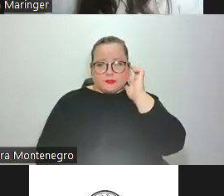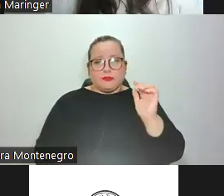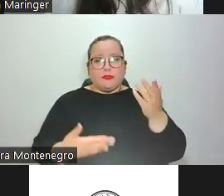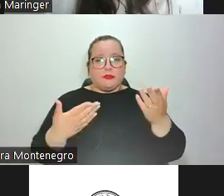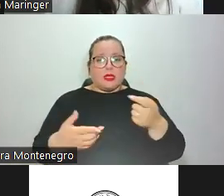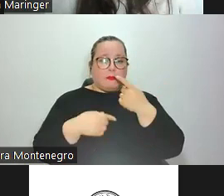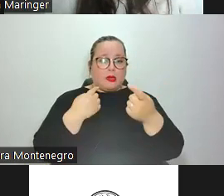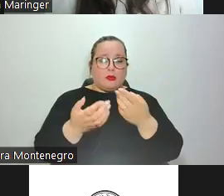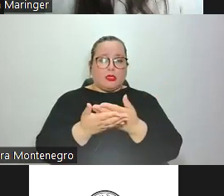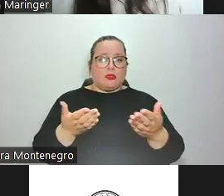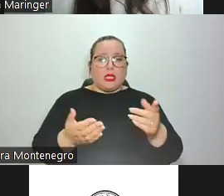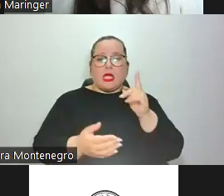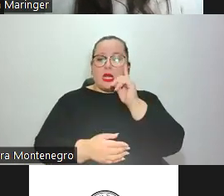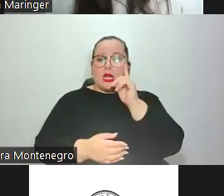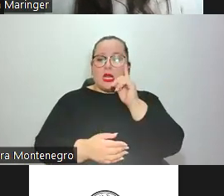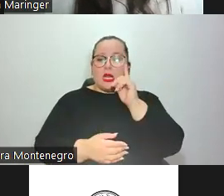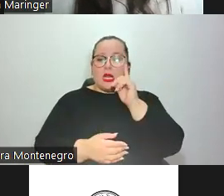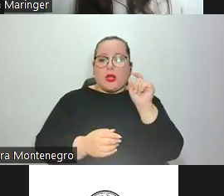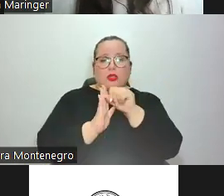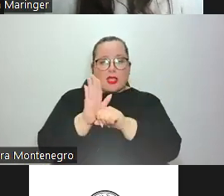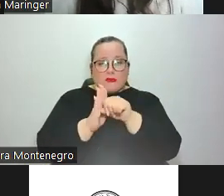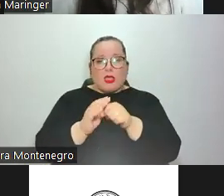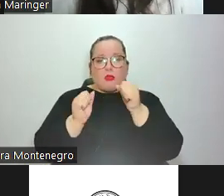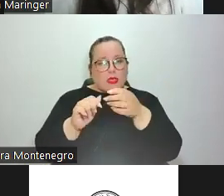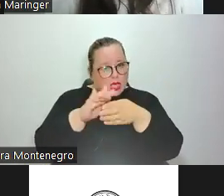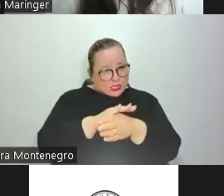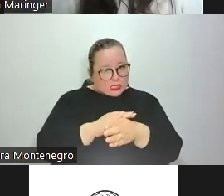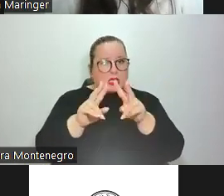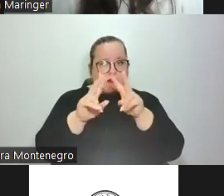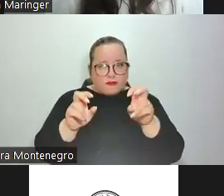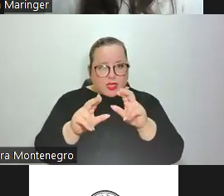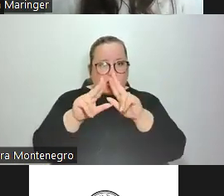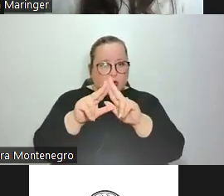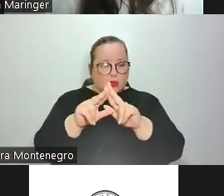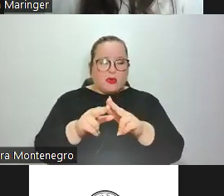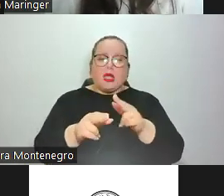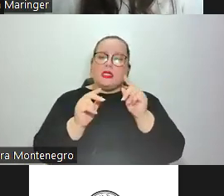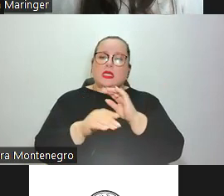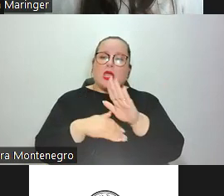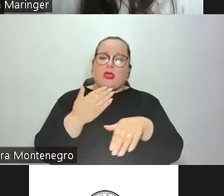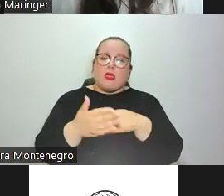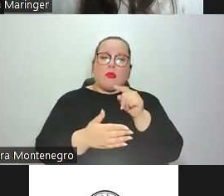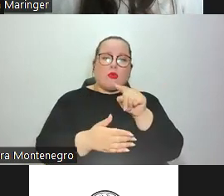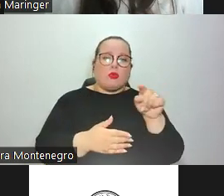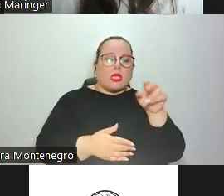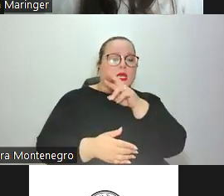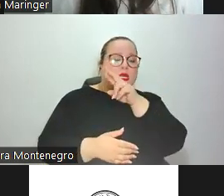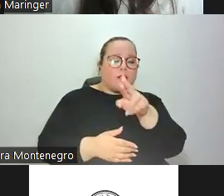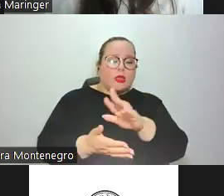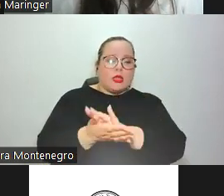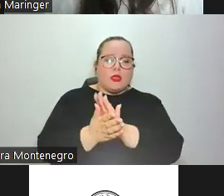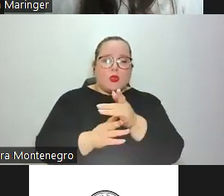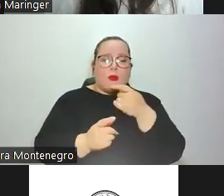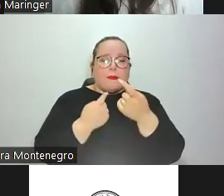dejamos también preguntas. Recuerden que esto va a quedar grabado, van a acceder al material, así que la idea es que ustedes posteriormente respondan todas estas